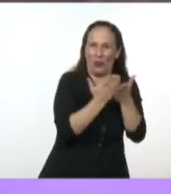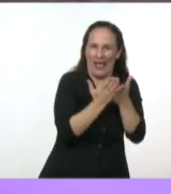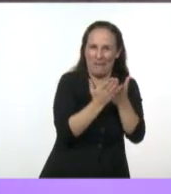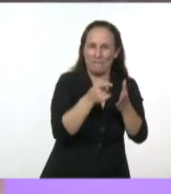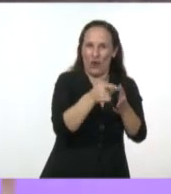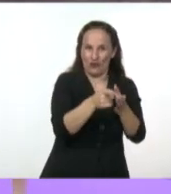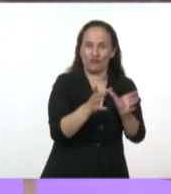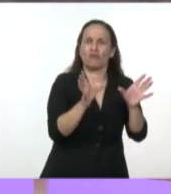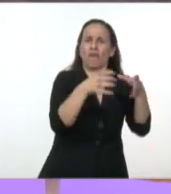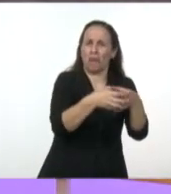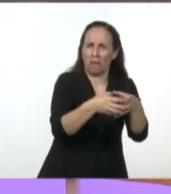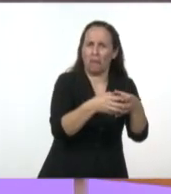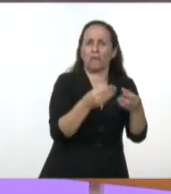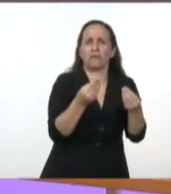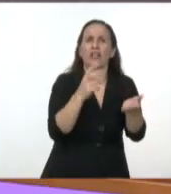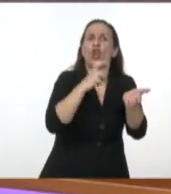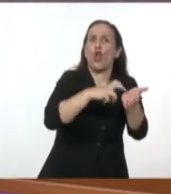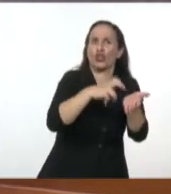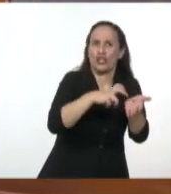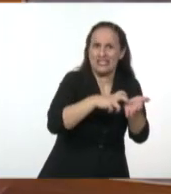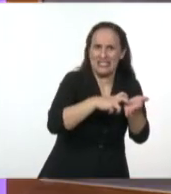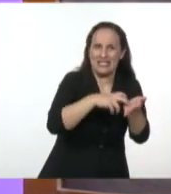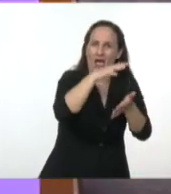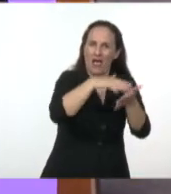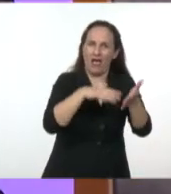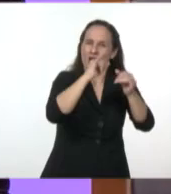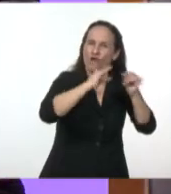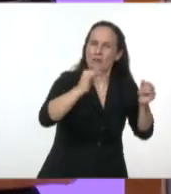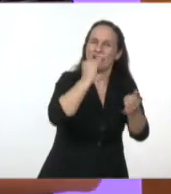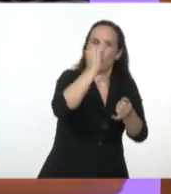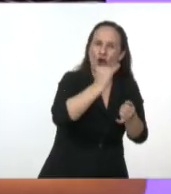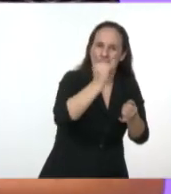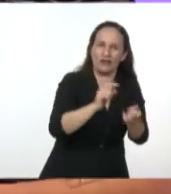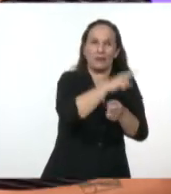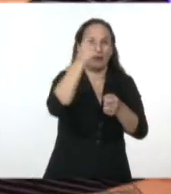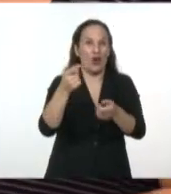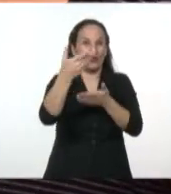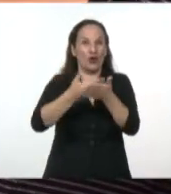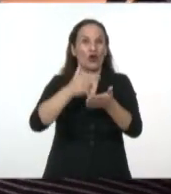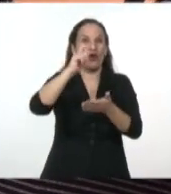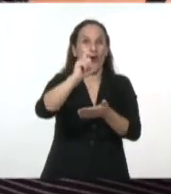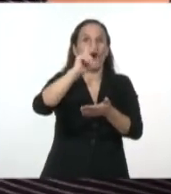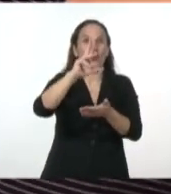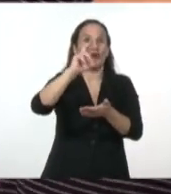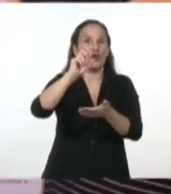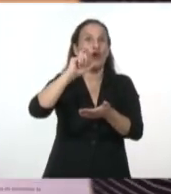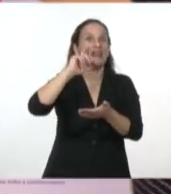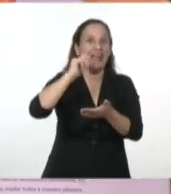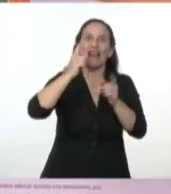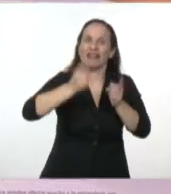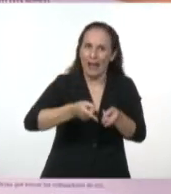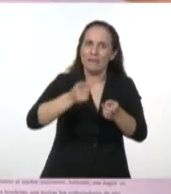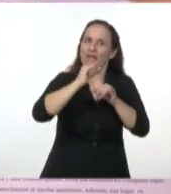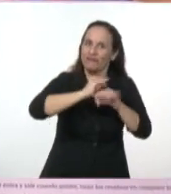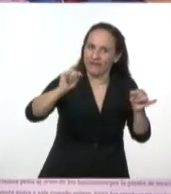anteriores. Habíamos trabajado con la noticia, un texto informativo y narrativo, con la crónica, también un texto informativo y narrativo, y